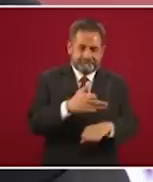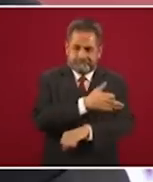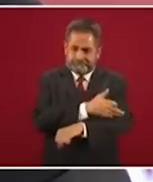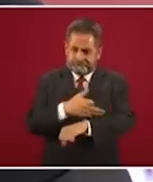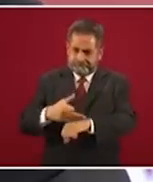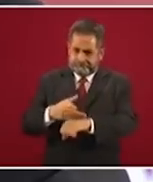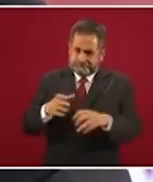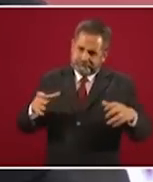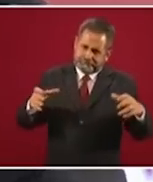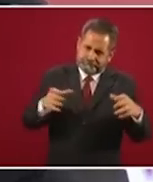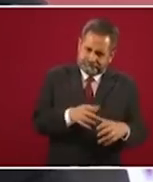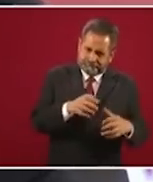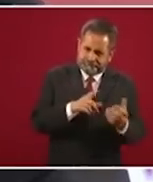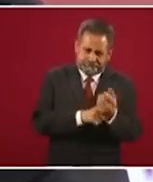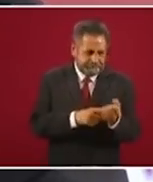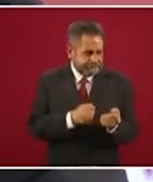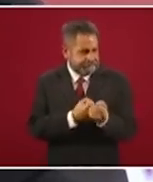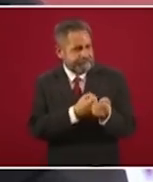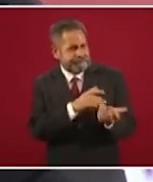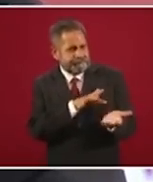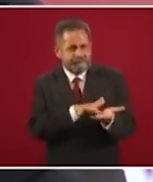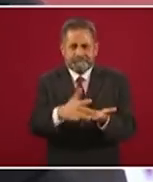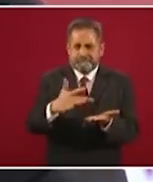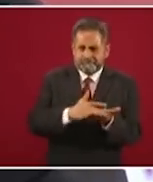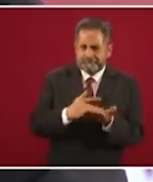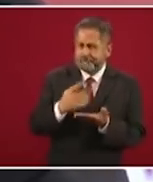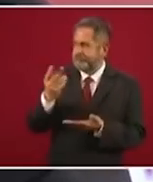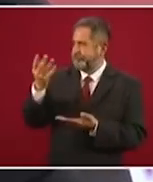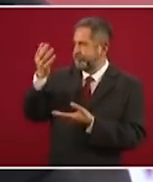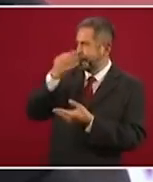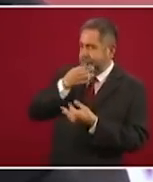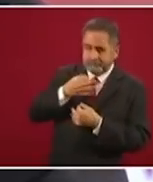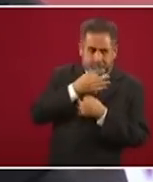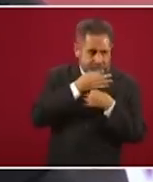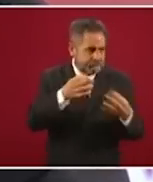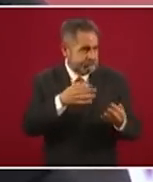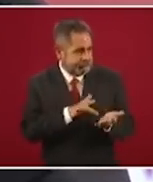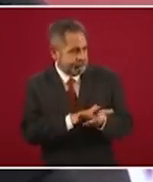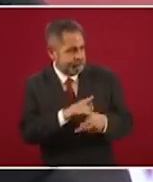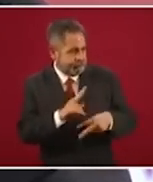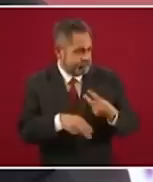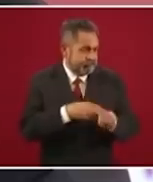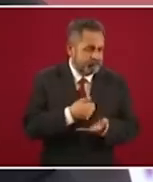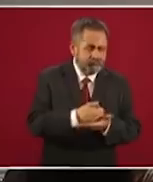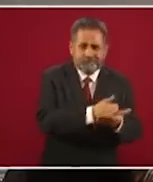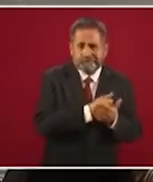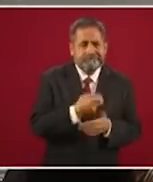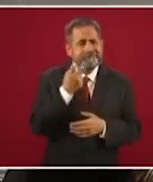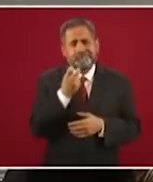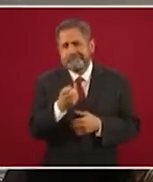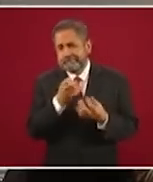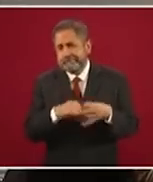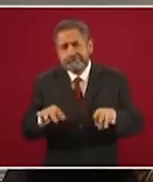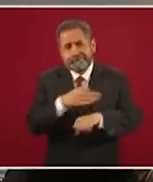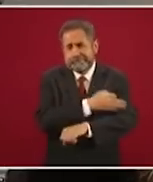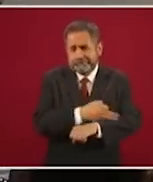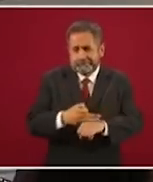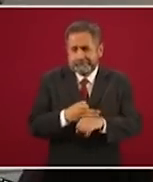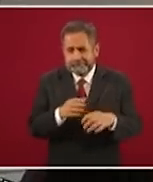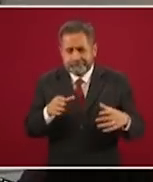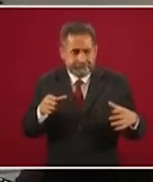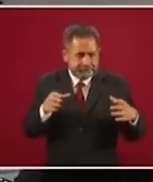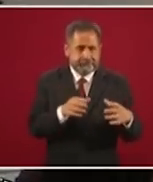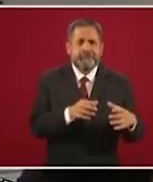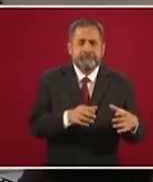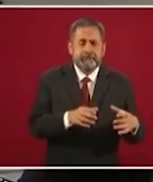el motor para eso, no solo para informar, sino acudir y resolver la problemática, junto con algo que va